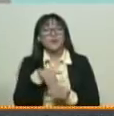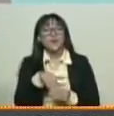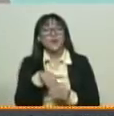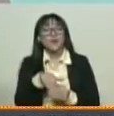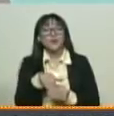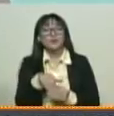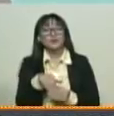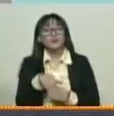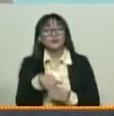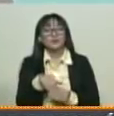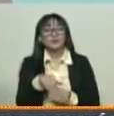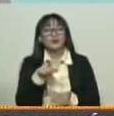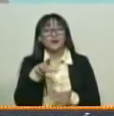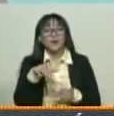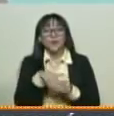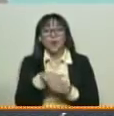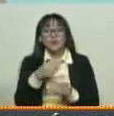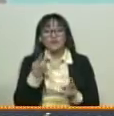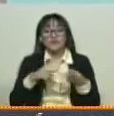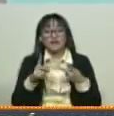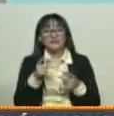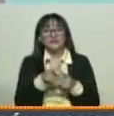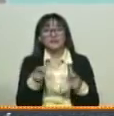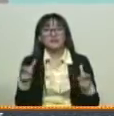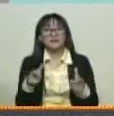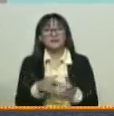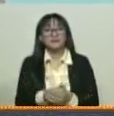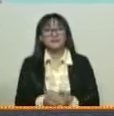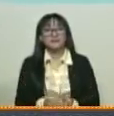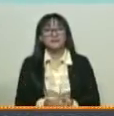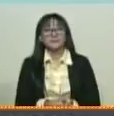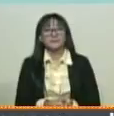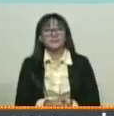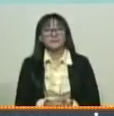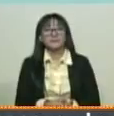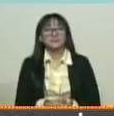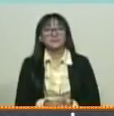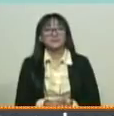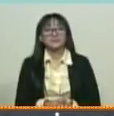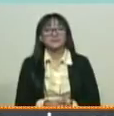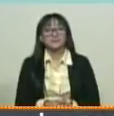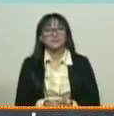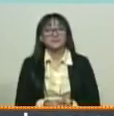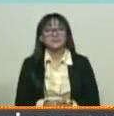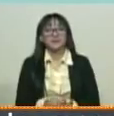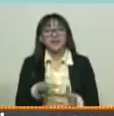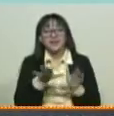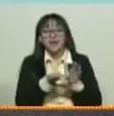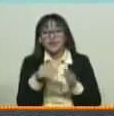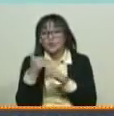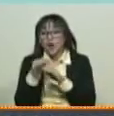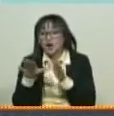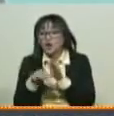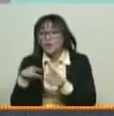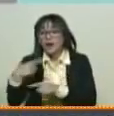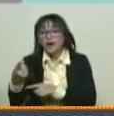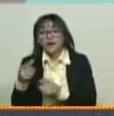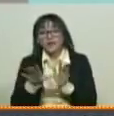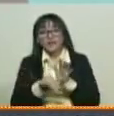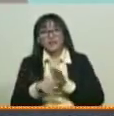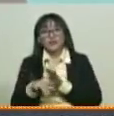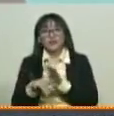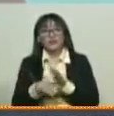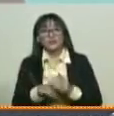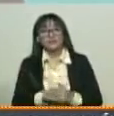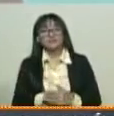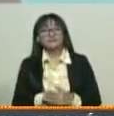los votos que compraron los compraron con billetes falsos, es decir, ladrón robando a ladrón, podrían venir a aprender. Ese día